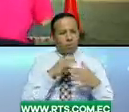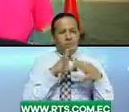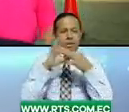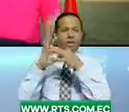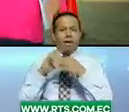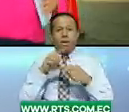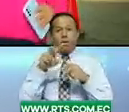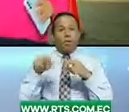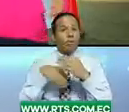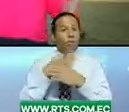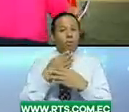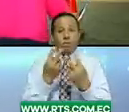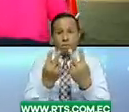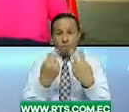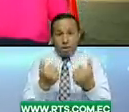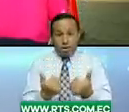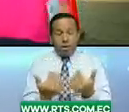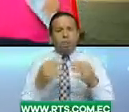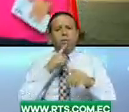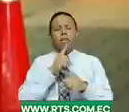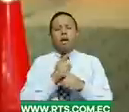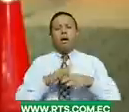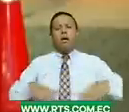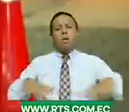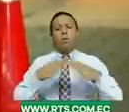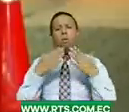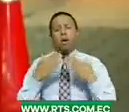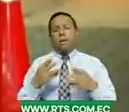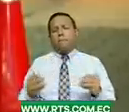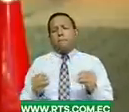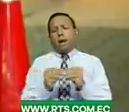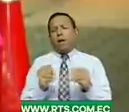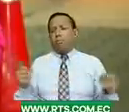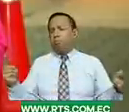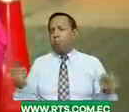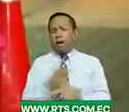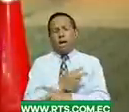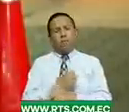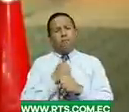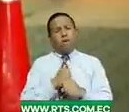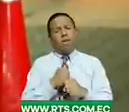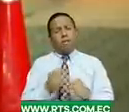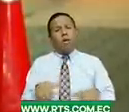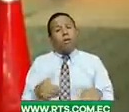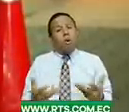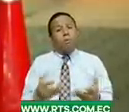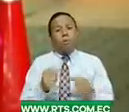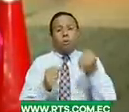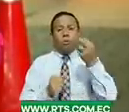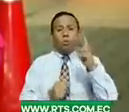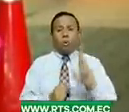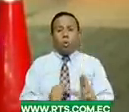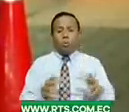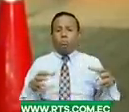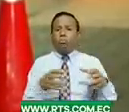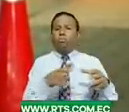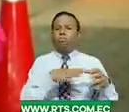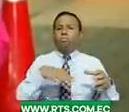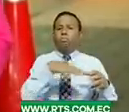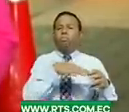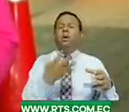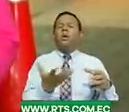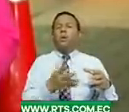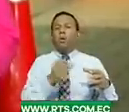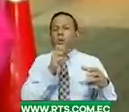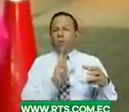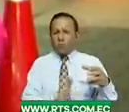indicas en el sur de la ciudad, en la cooperativa Proletarios Sin Tierra, donde un hombre de 34 años de edad perdió